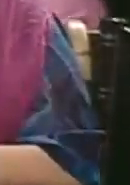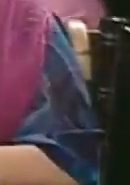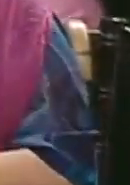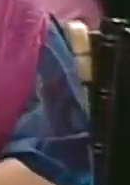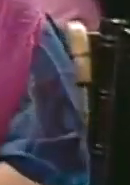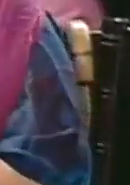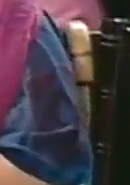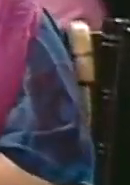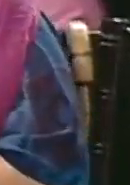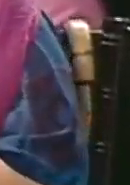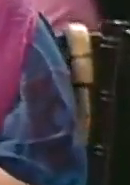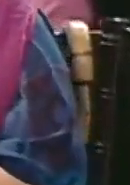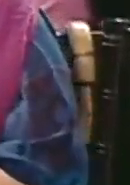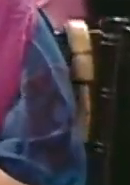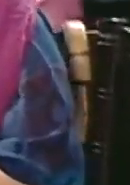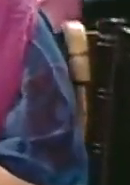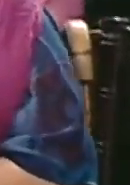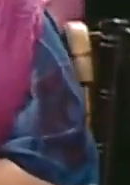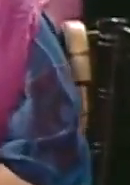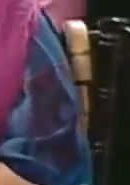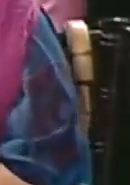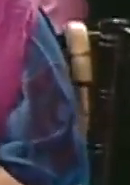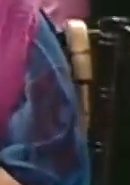candelas del estío,